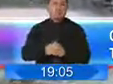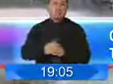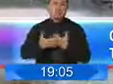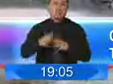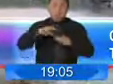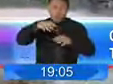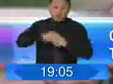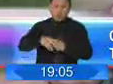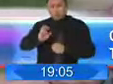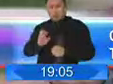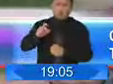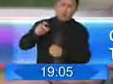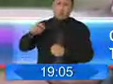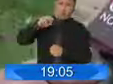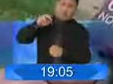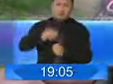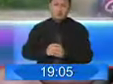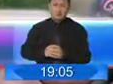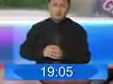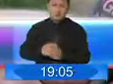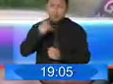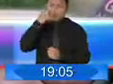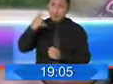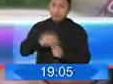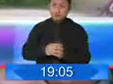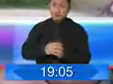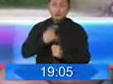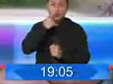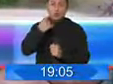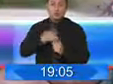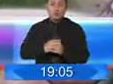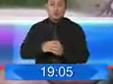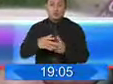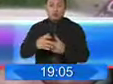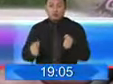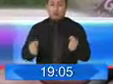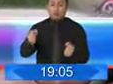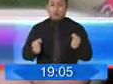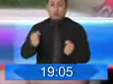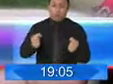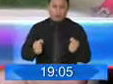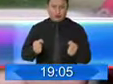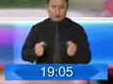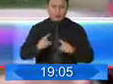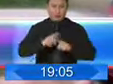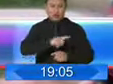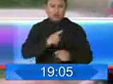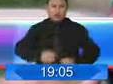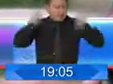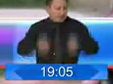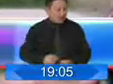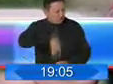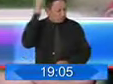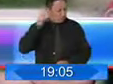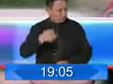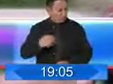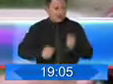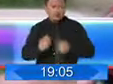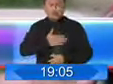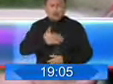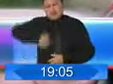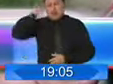las rocas. Lo que vimos nosotros es que el señor estaba en un carrito que le iba a llevar al otro lado, pero el necio se bajó del carro y dijo: me voy a